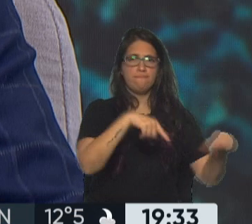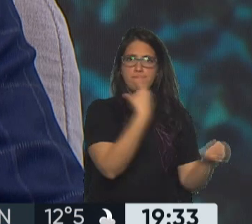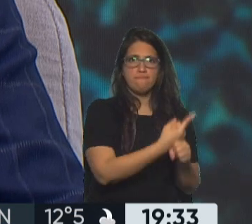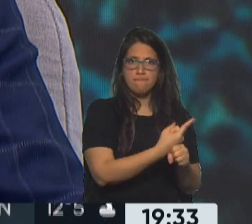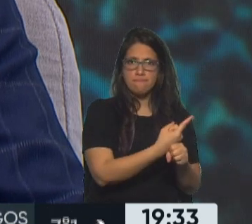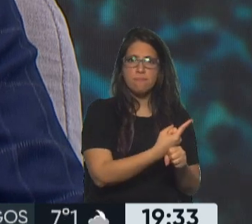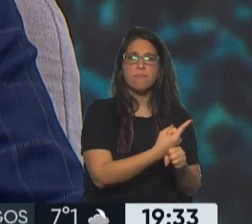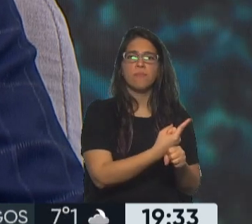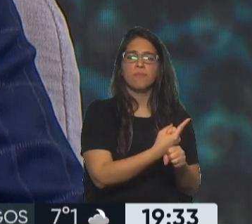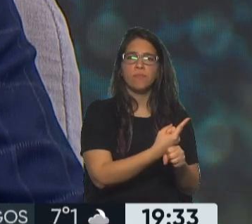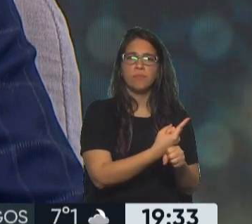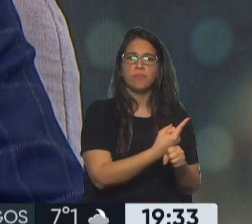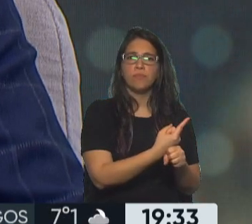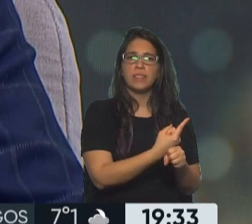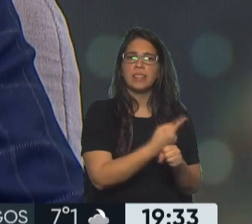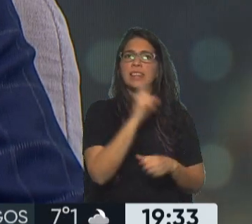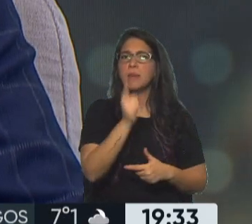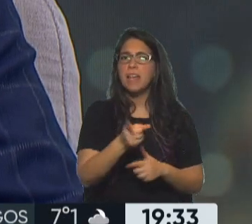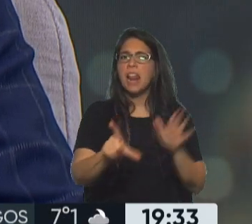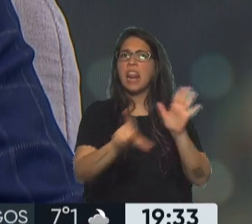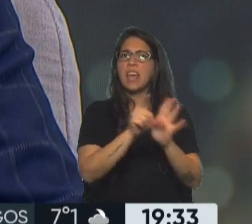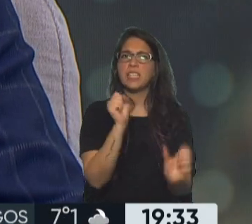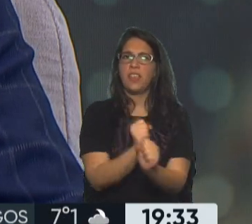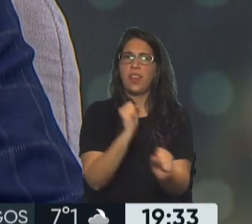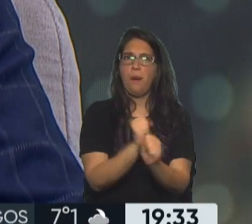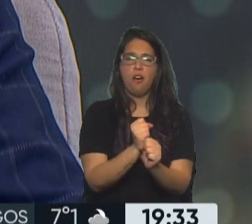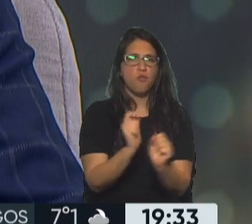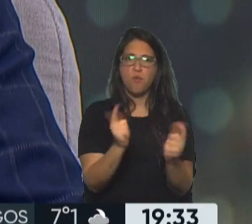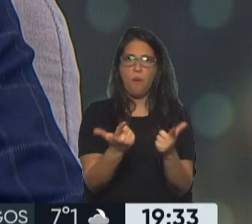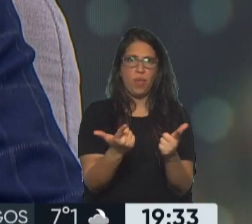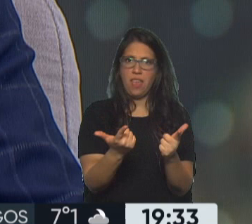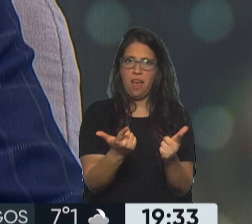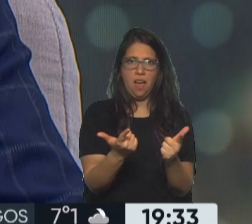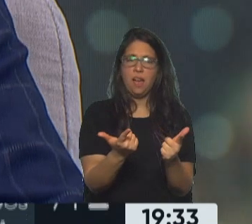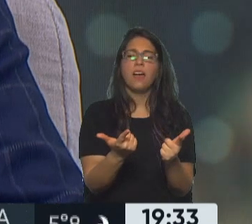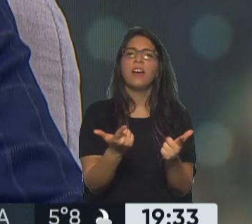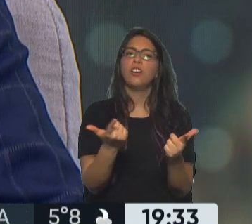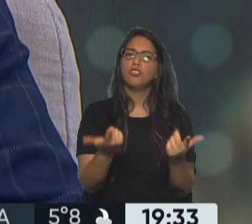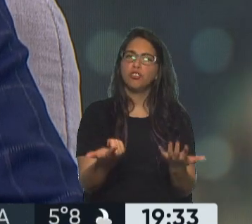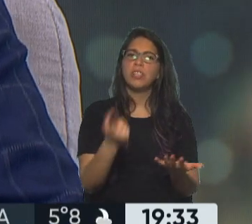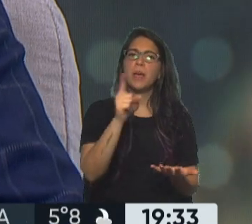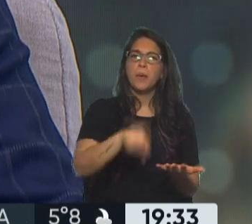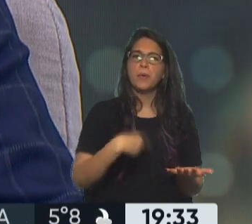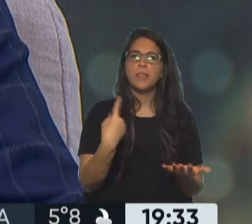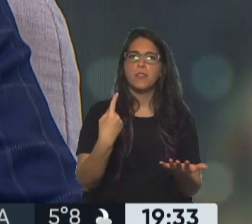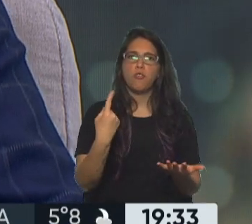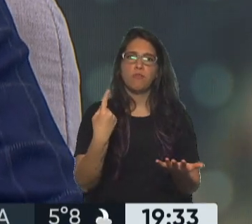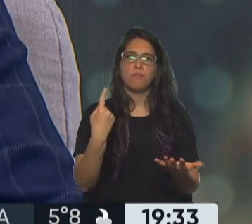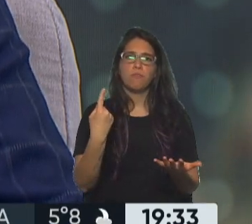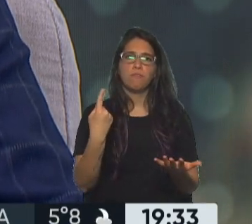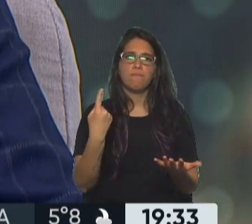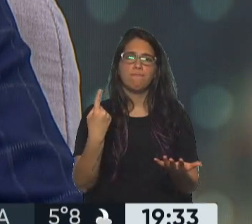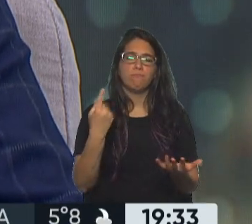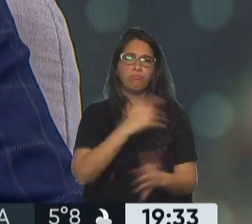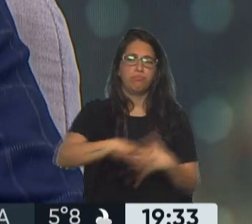votar, y la falta de leyes laborales también. Entonces la insurgencia, digamos, anarquista tenía que ver